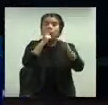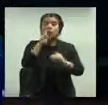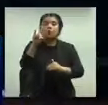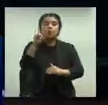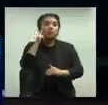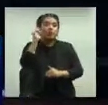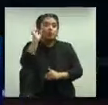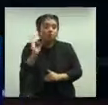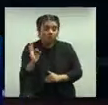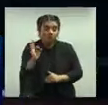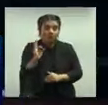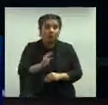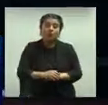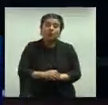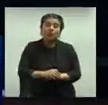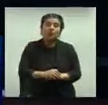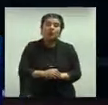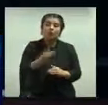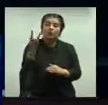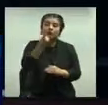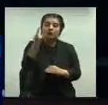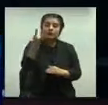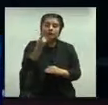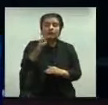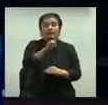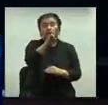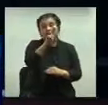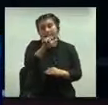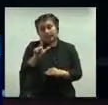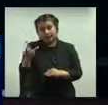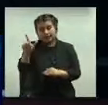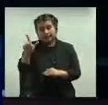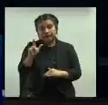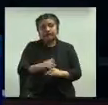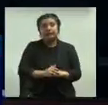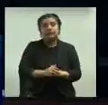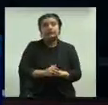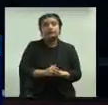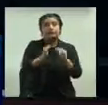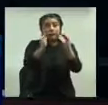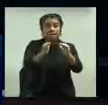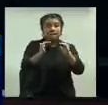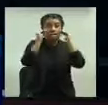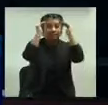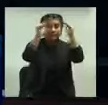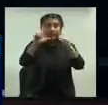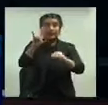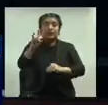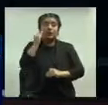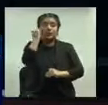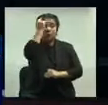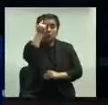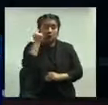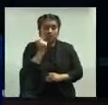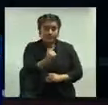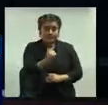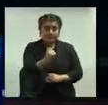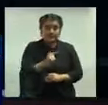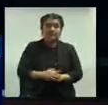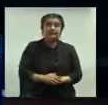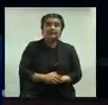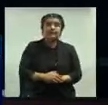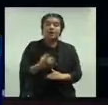Rolando Escobar Menaldo, Universidad Rafael Landívar. Magíster Luis Antonio Ruano